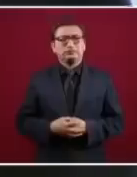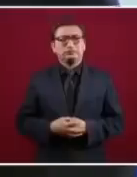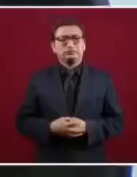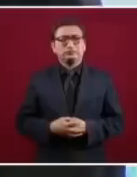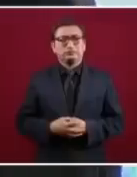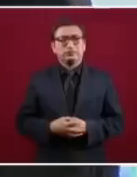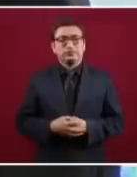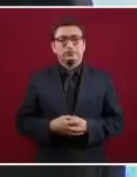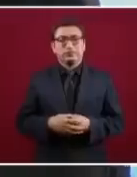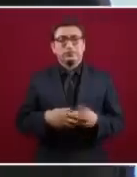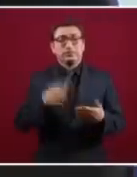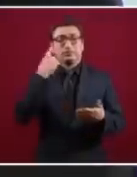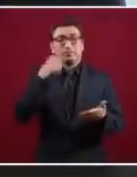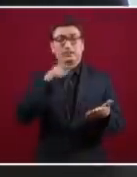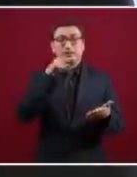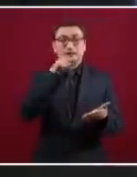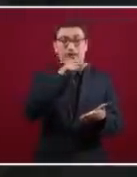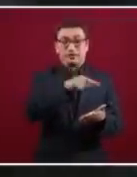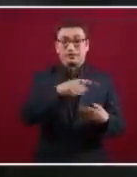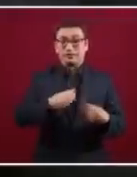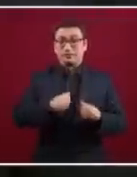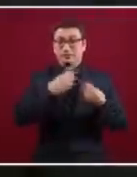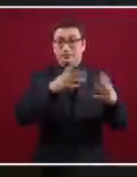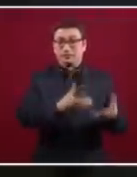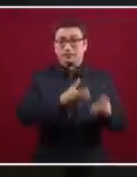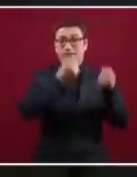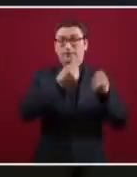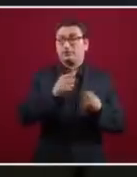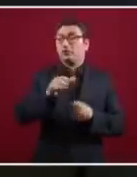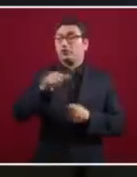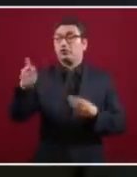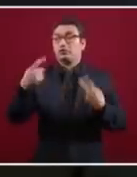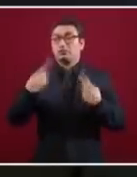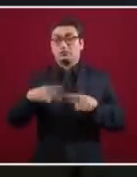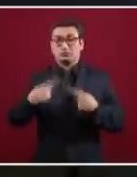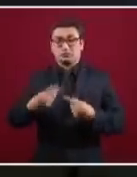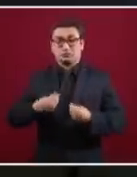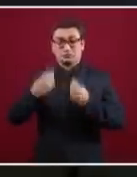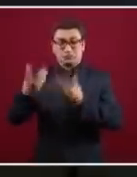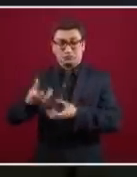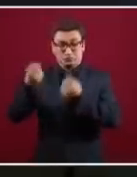salvarle la vida a él y salvarle la vida a mucha gente